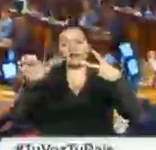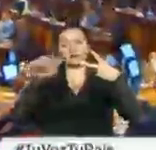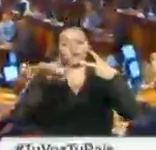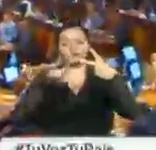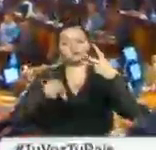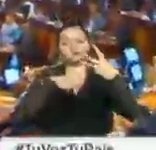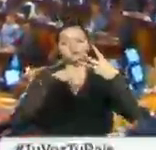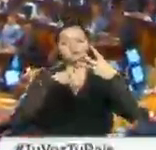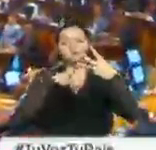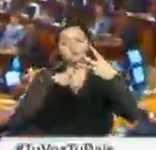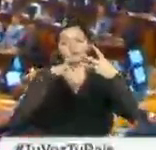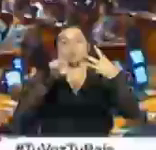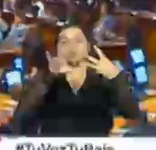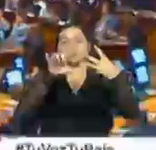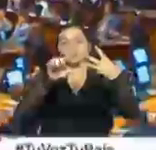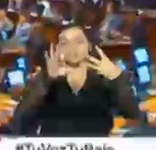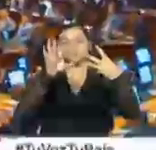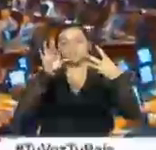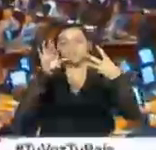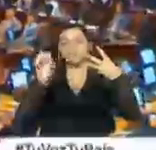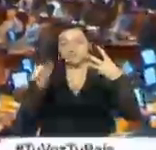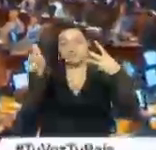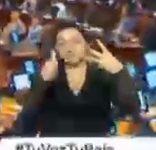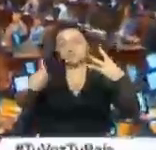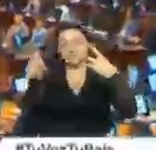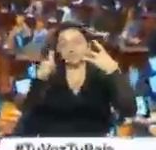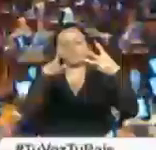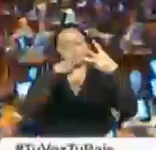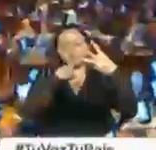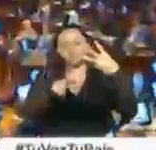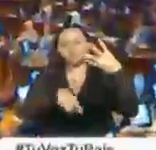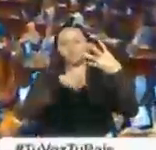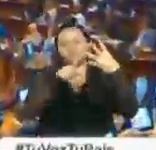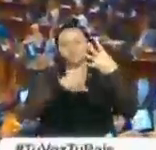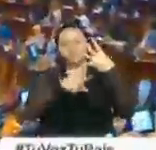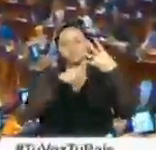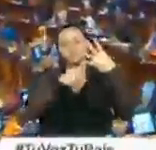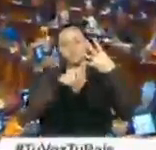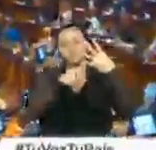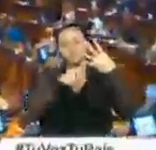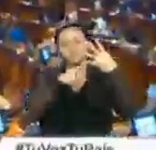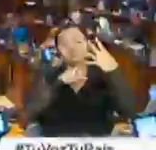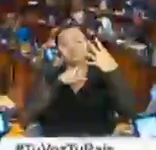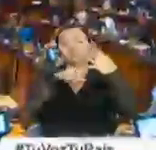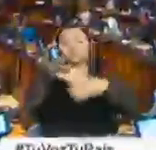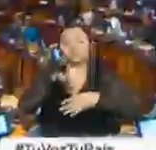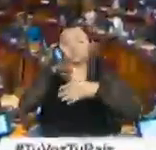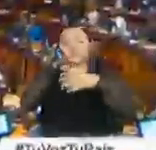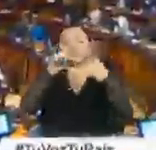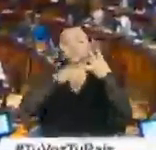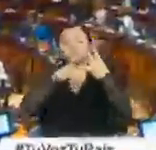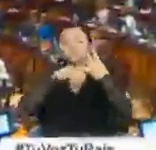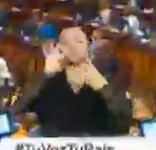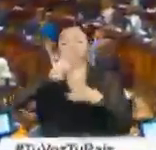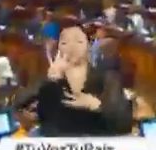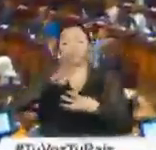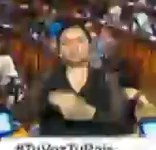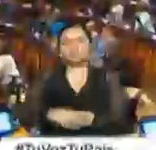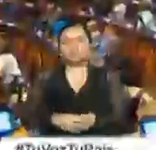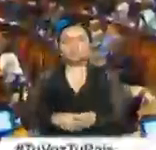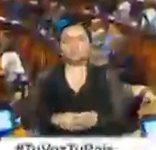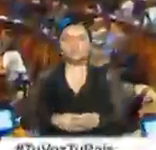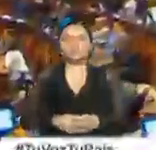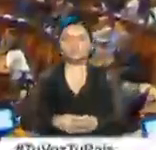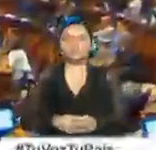ARE, Luis Fernando Torres de Partido Social Cristiano como tercer vocal y queda pendiente la elección del cuarto vocal.